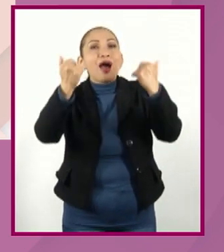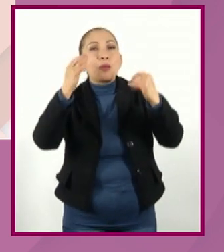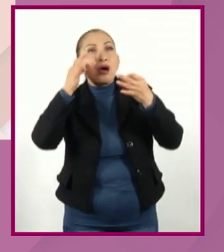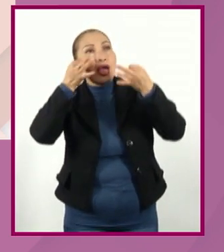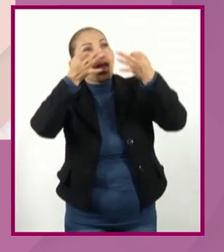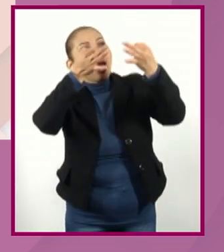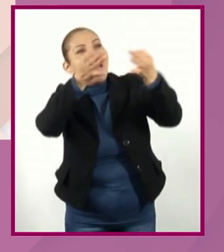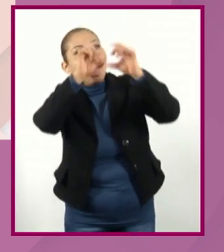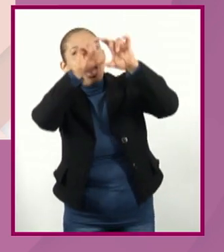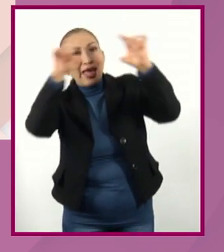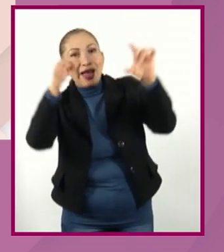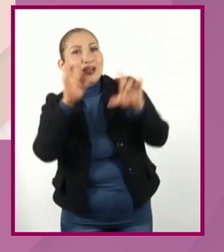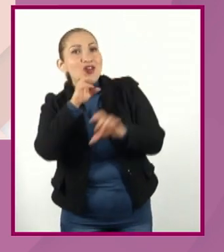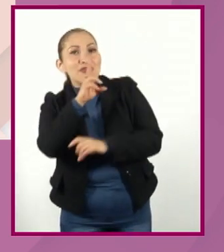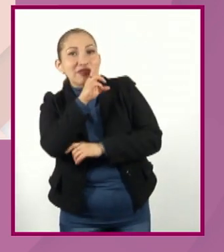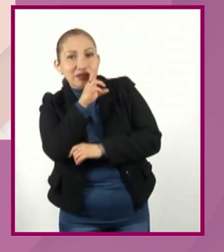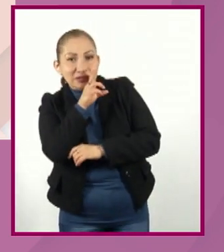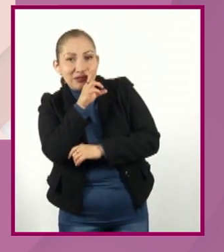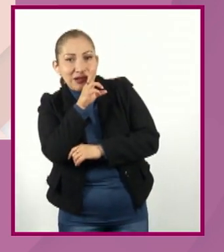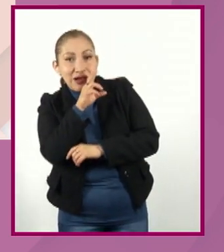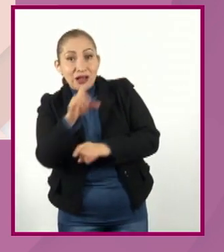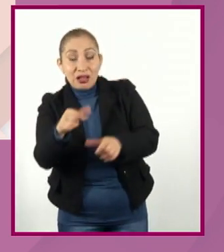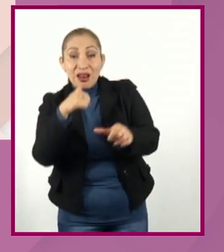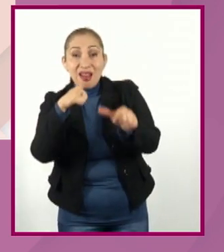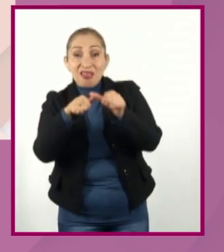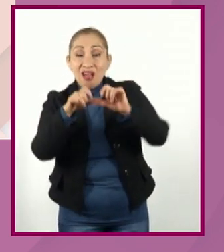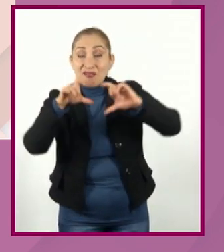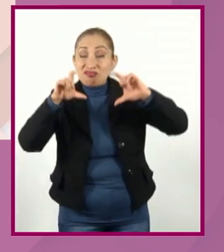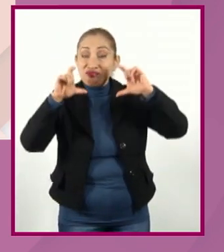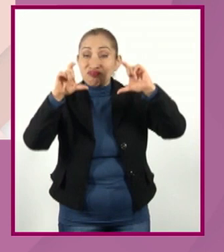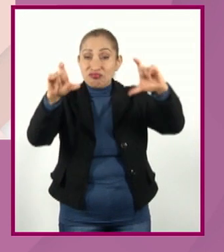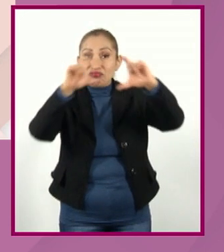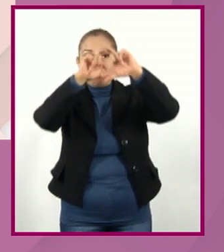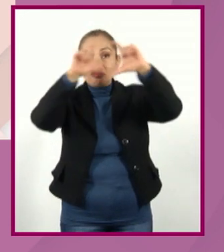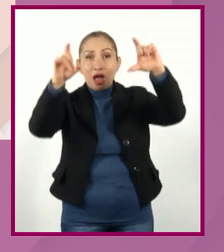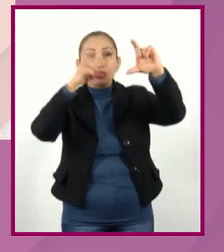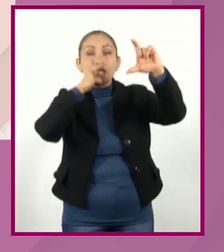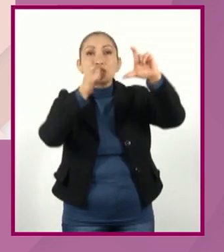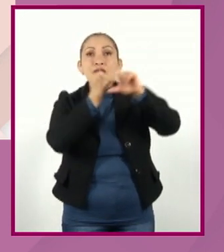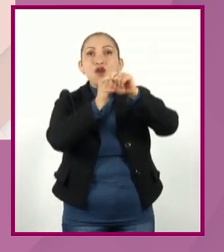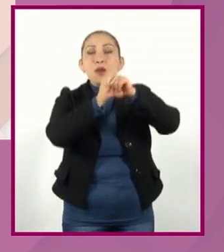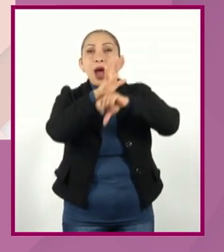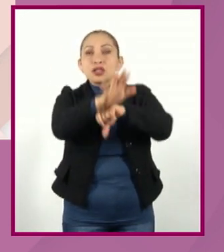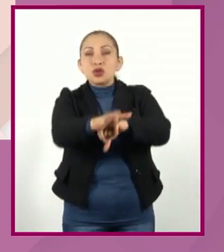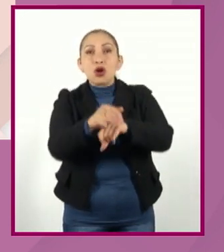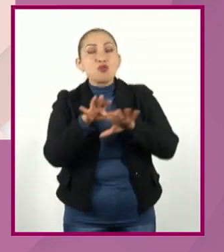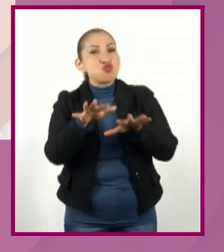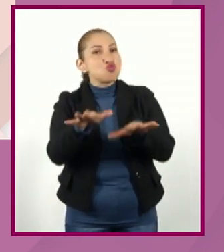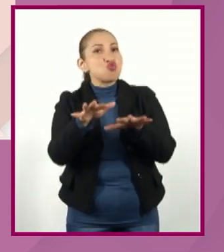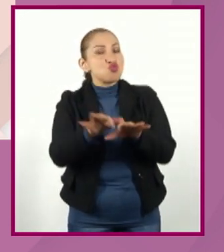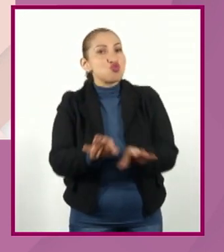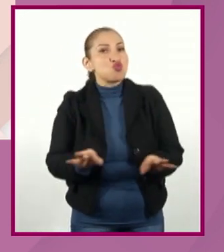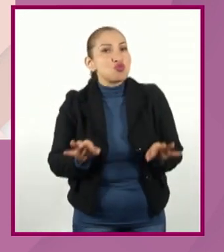noticia. Se presenta de mayor tamaño y en ellos se menciona la información de mayor impacto.